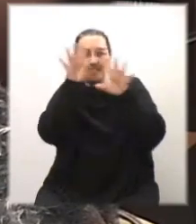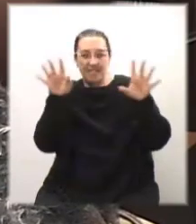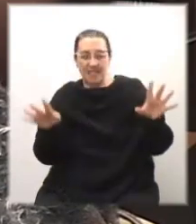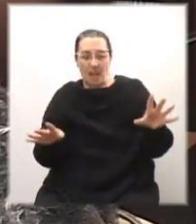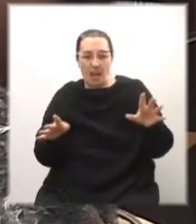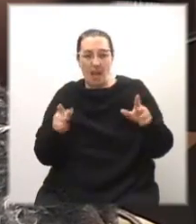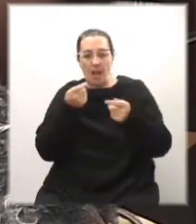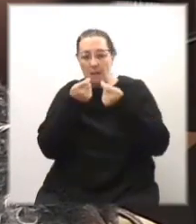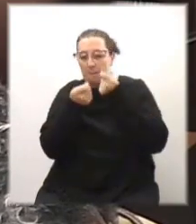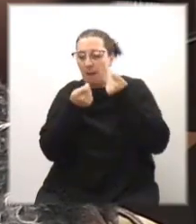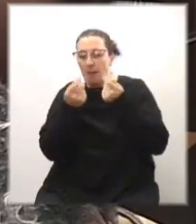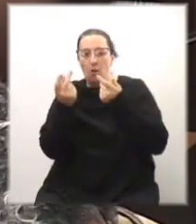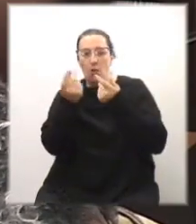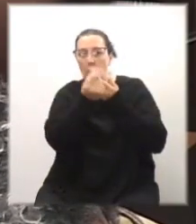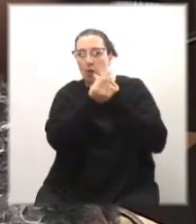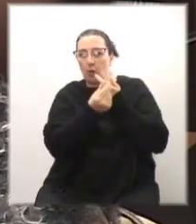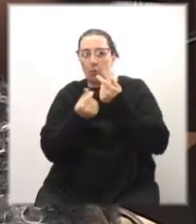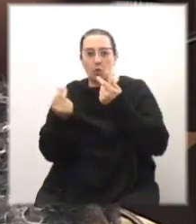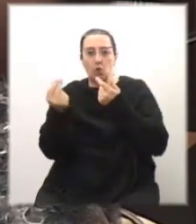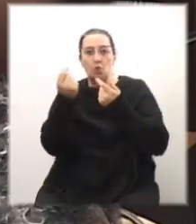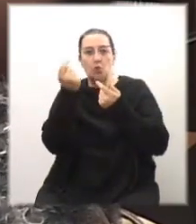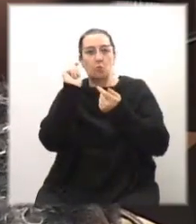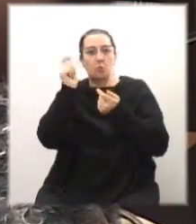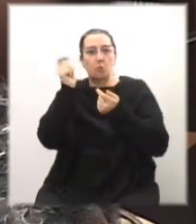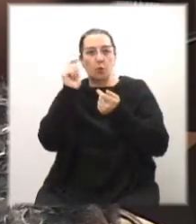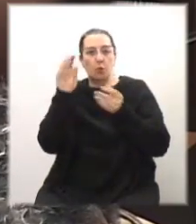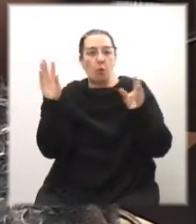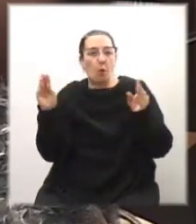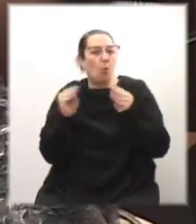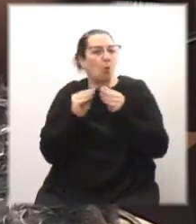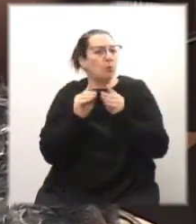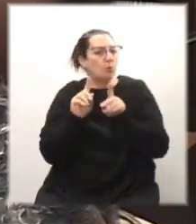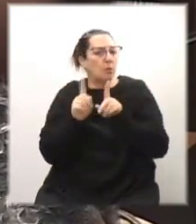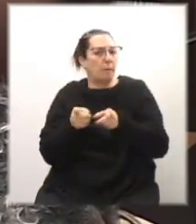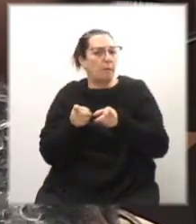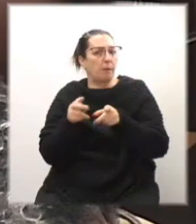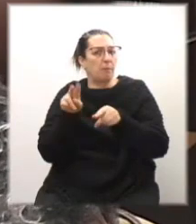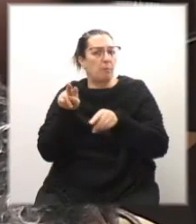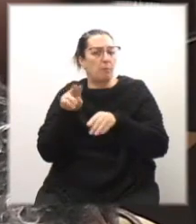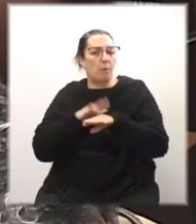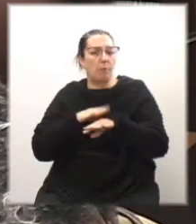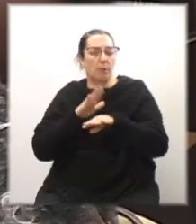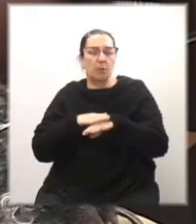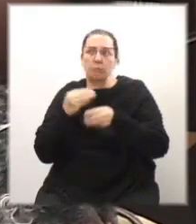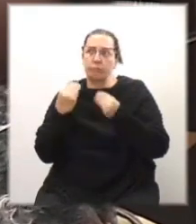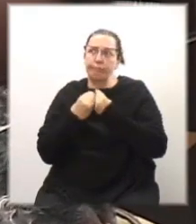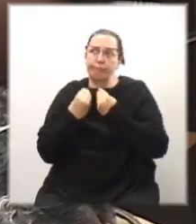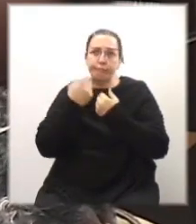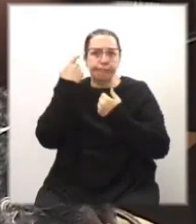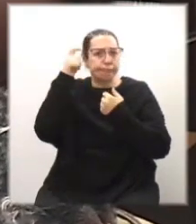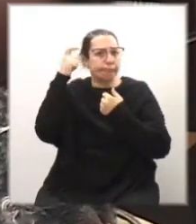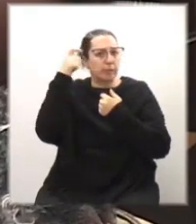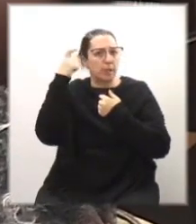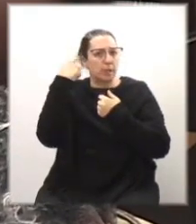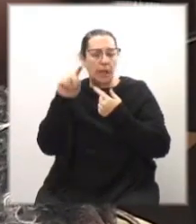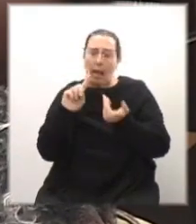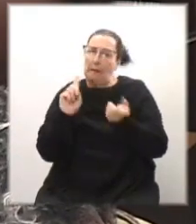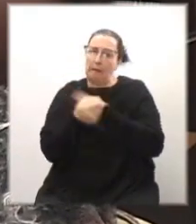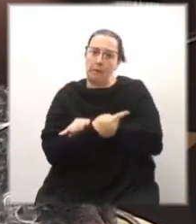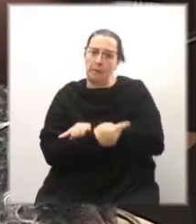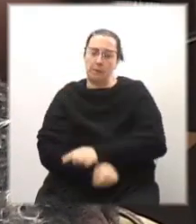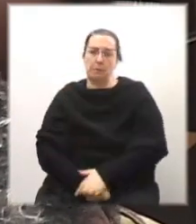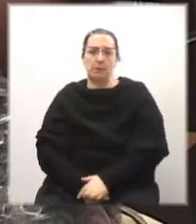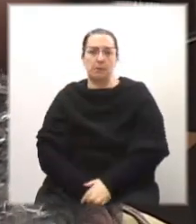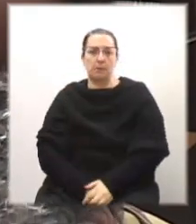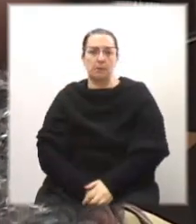el manejo de los recursos públicos coexiste con múltiples iniciativas que abonan exactamente lo